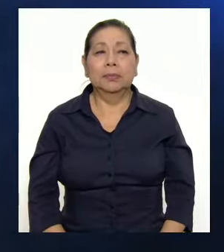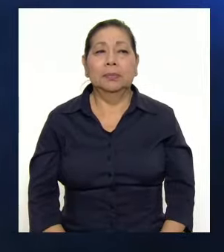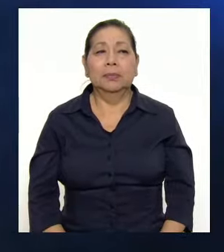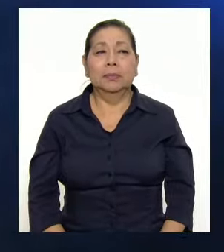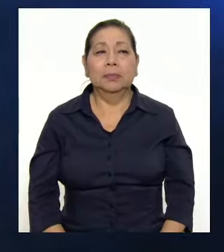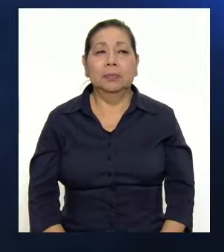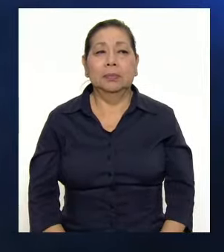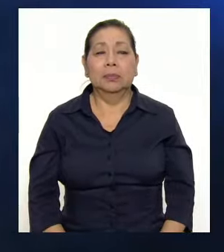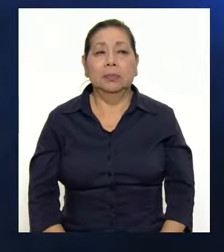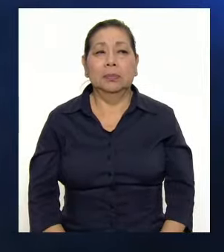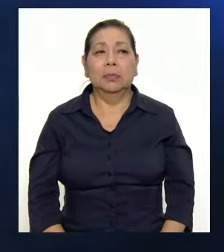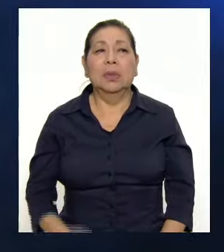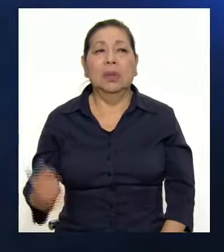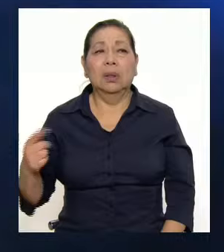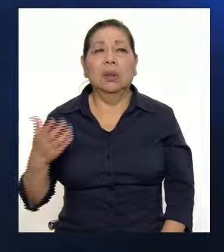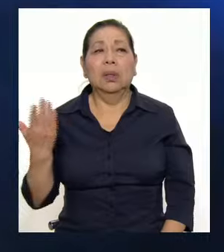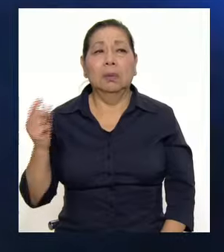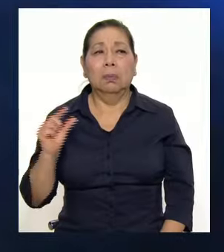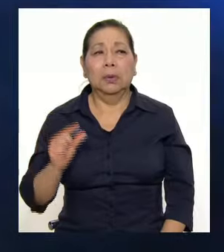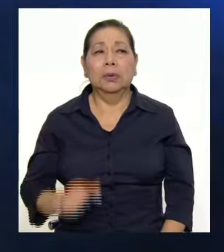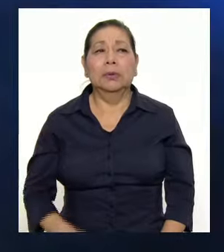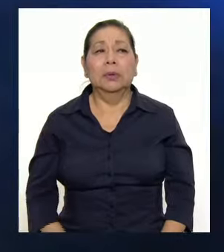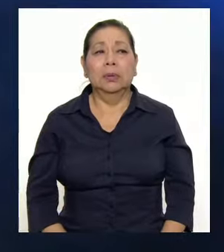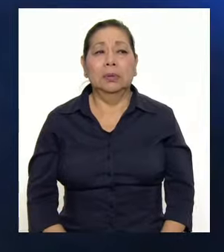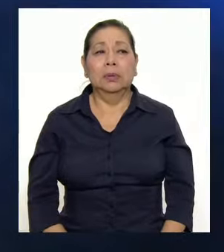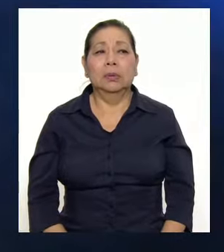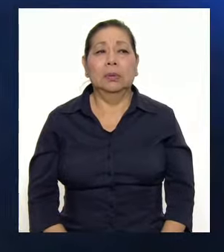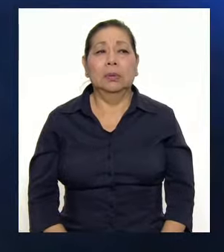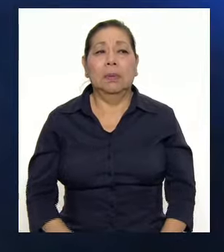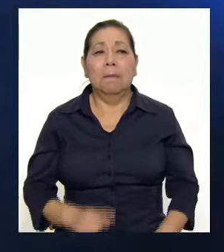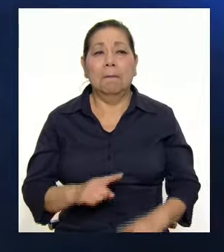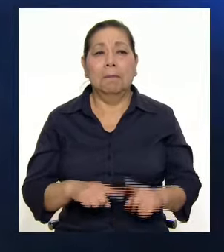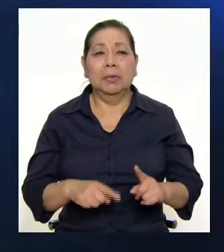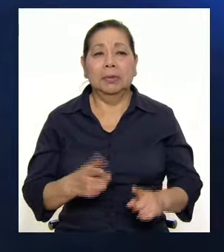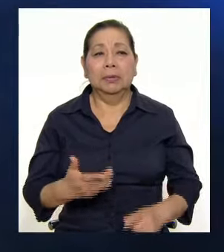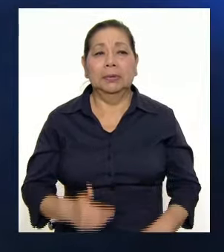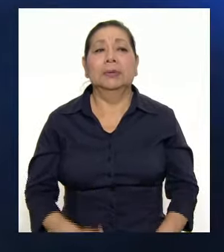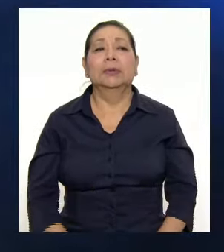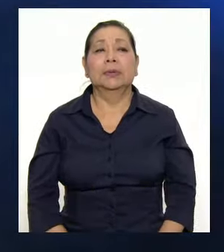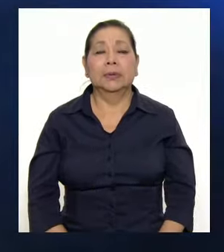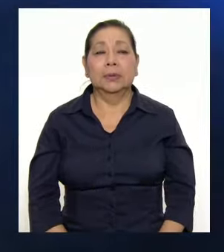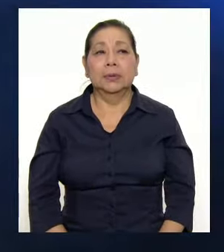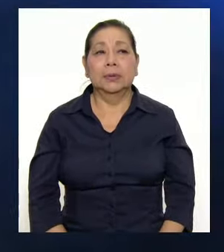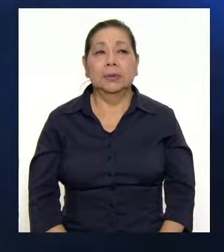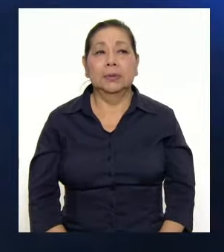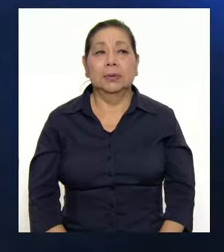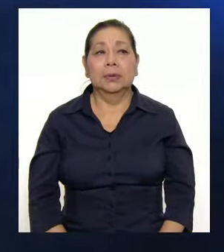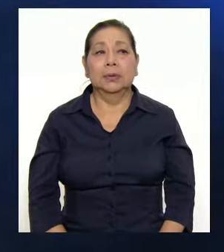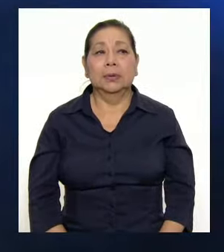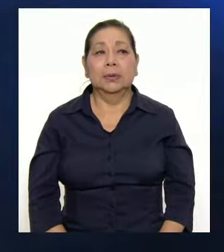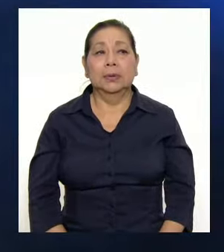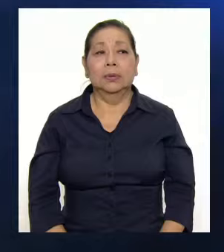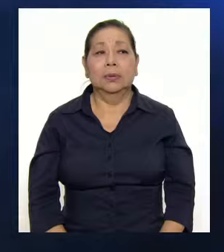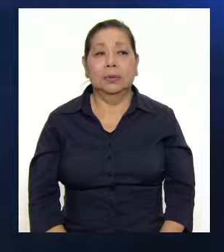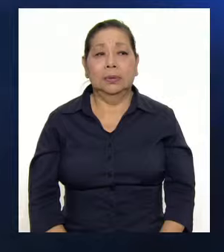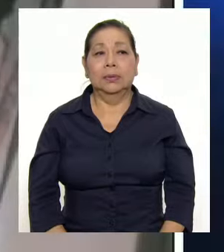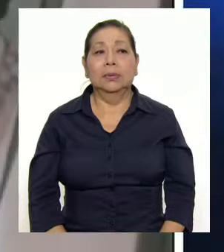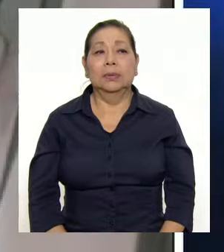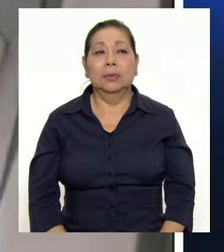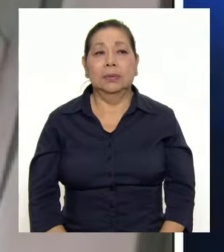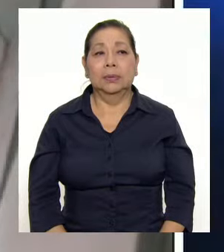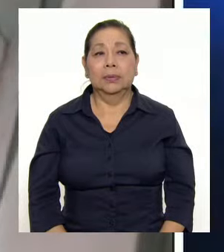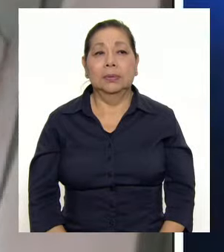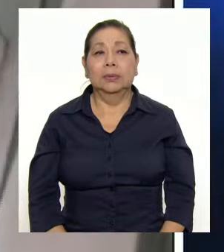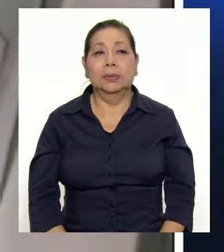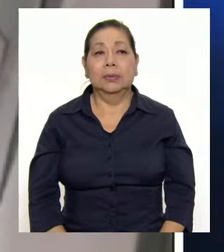Yo acabo de llegar. ¿Quién te ha recibido acá en Perú? Un primo mío que ya no está aquí, se ha mudado. ¿También es venezolano? Sí,